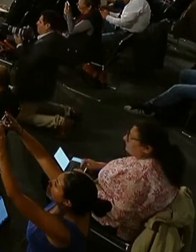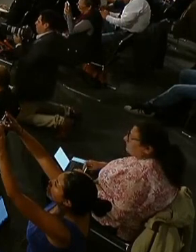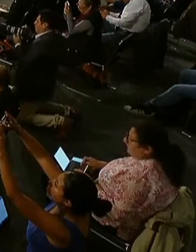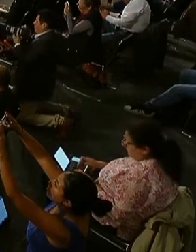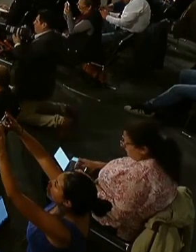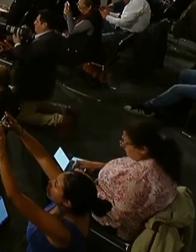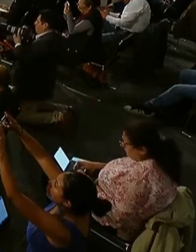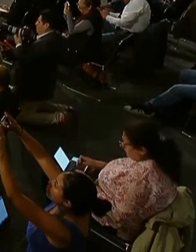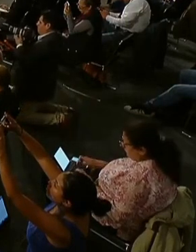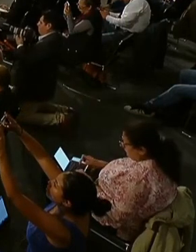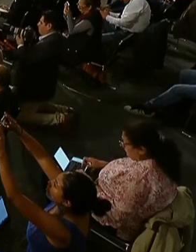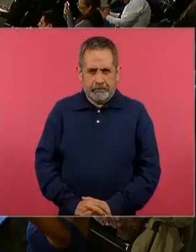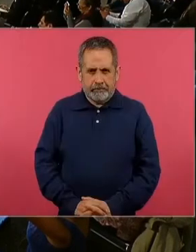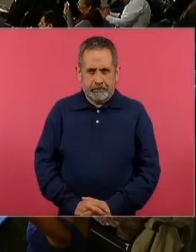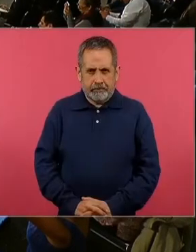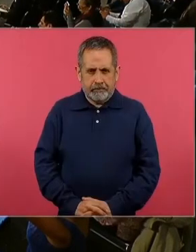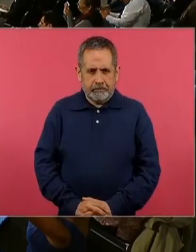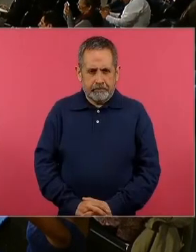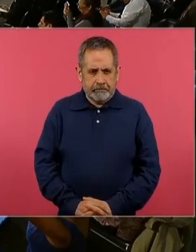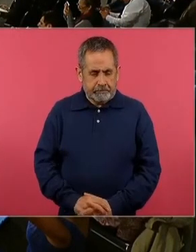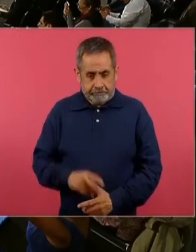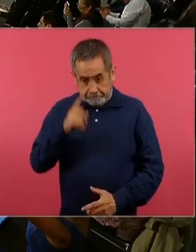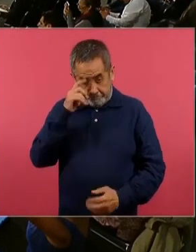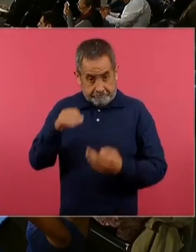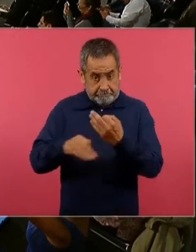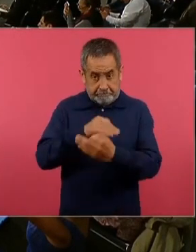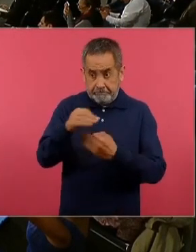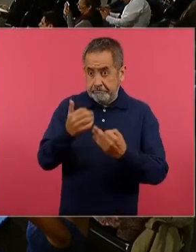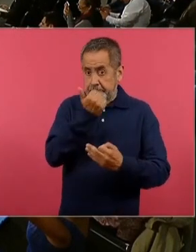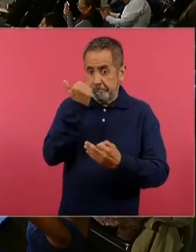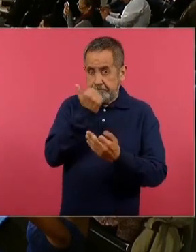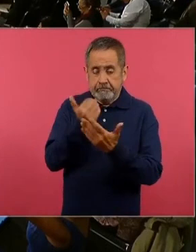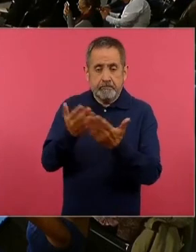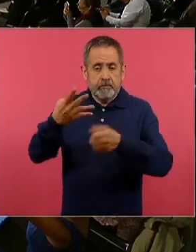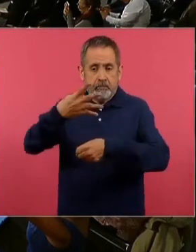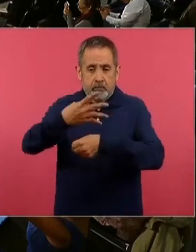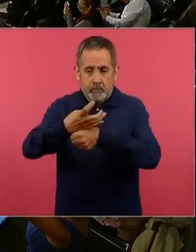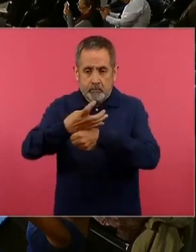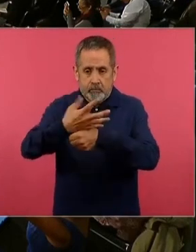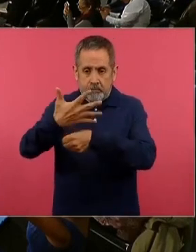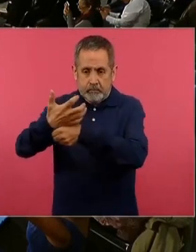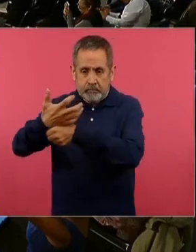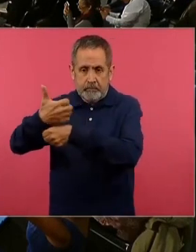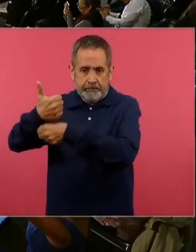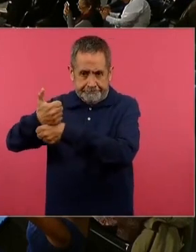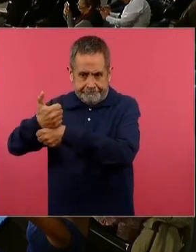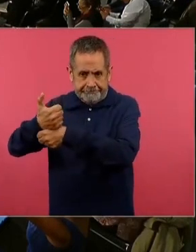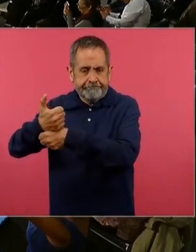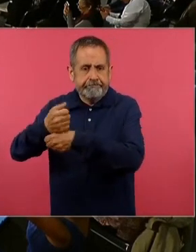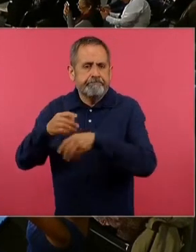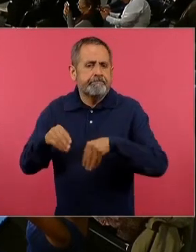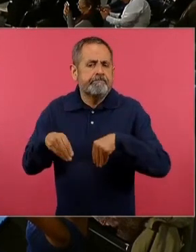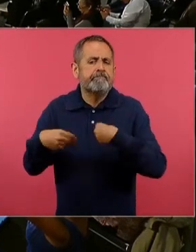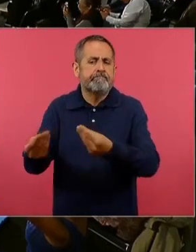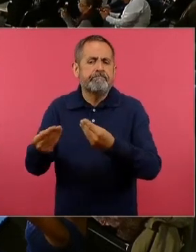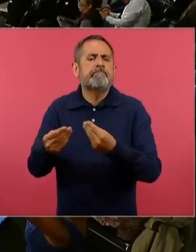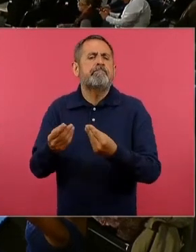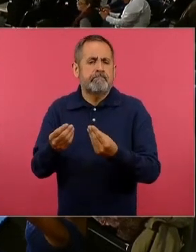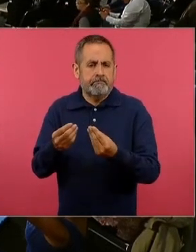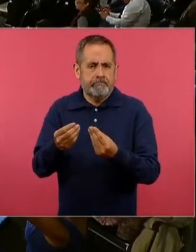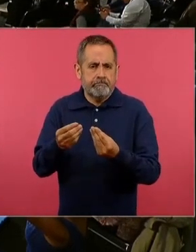de la alfabetización. Y para todos los alumnos de cuarto, quinto y sexto, recibirán